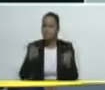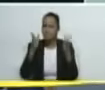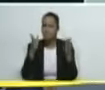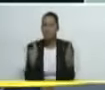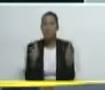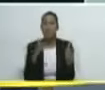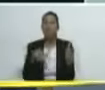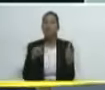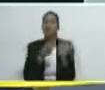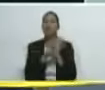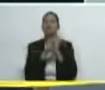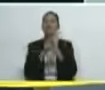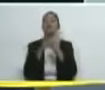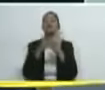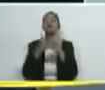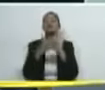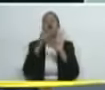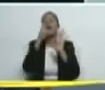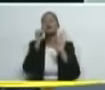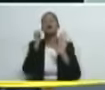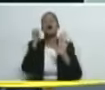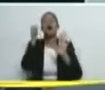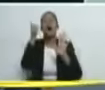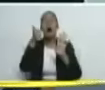resultado de los años de experiencia,